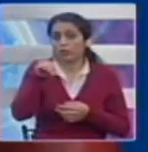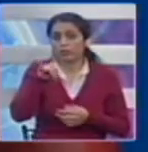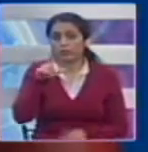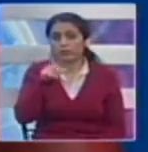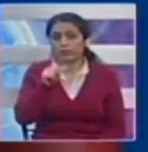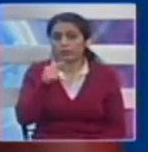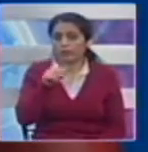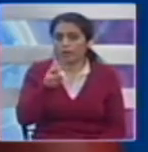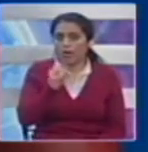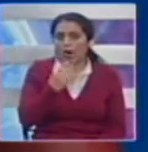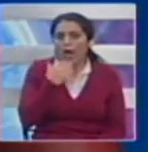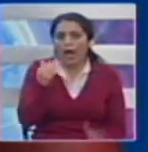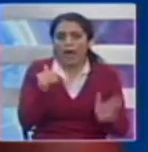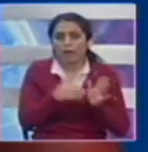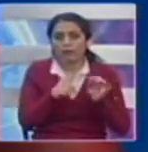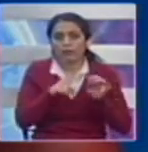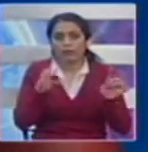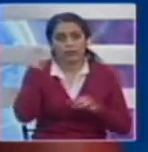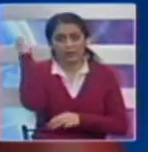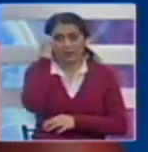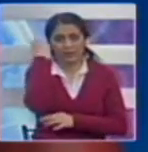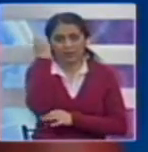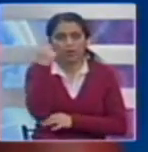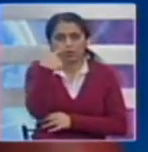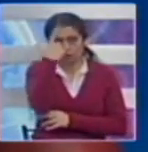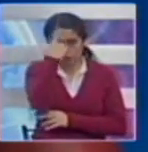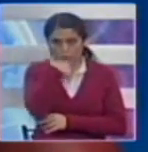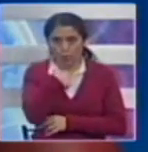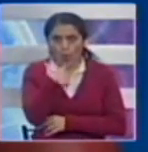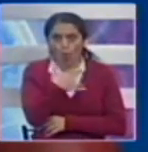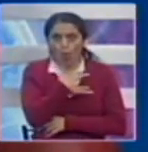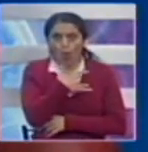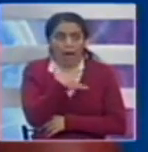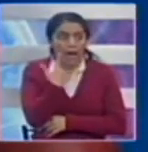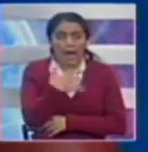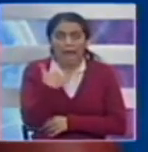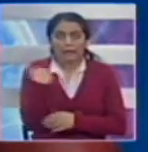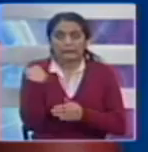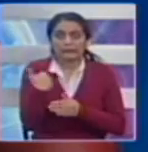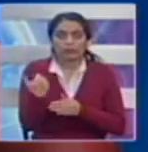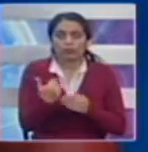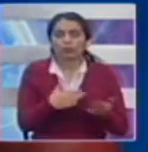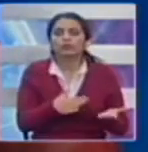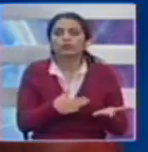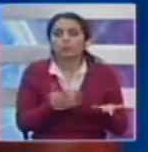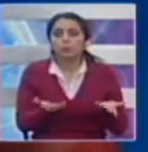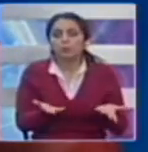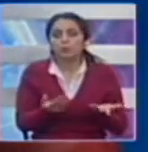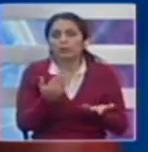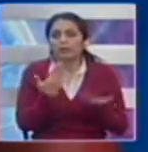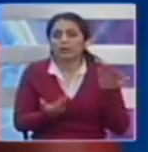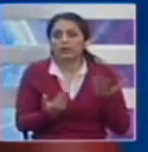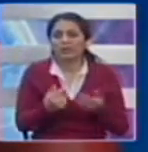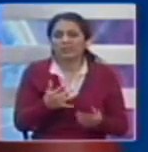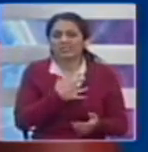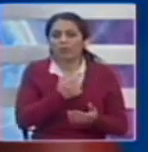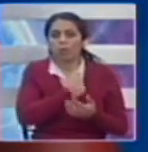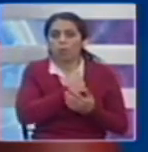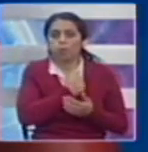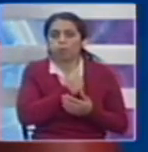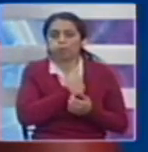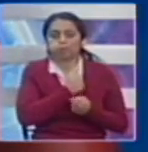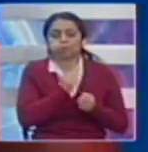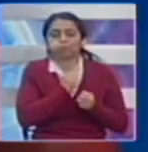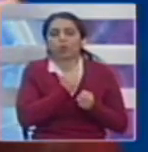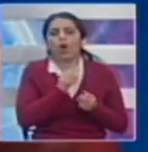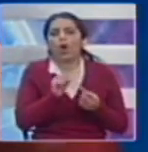emergencias. ¿Cuál es el caso de emergencias? Cuando la vida del paciente está en riesgo. Esto significa cuando hay aneurismas, ataques al corazón,